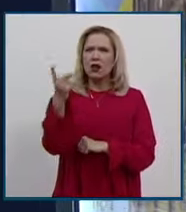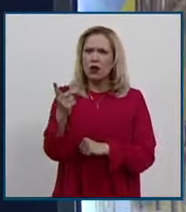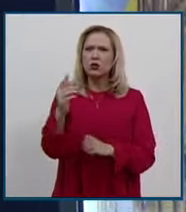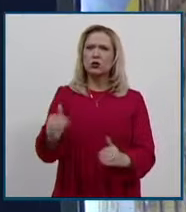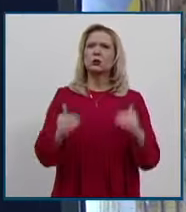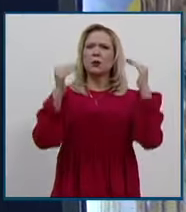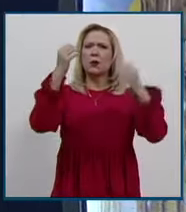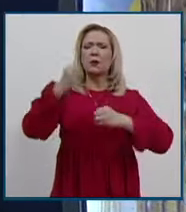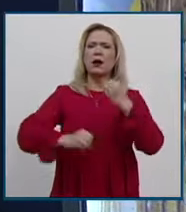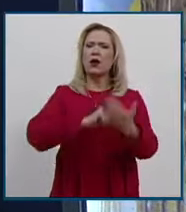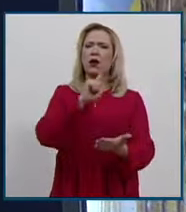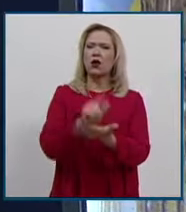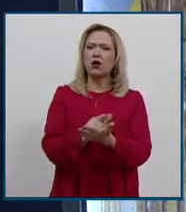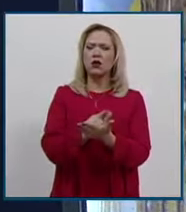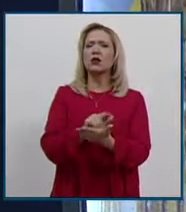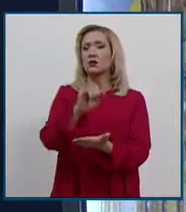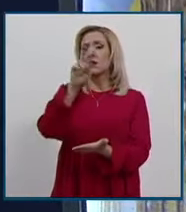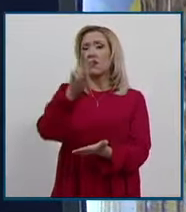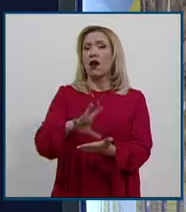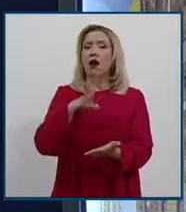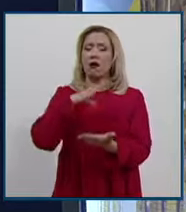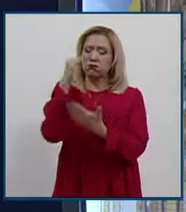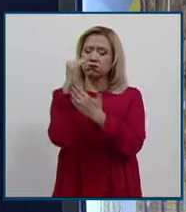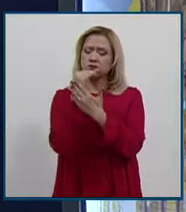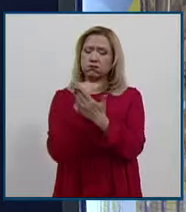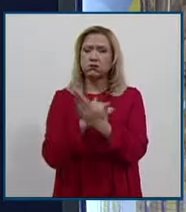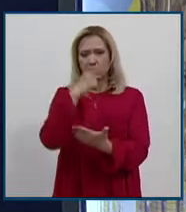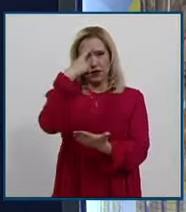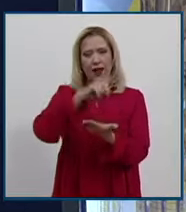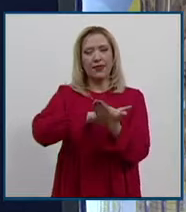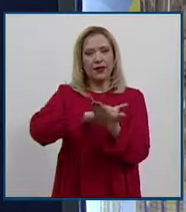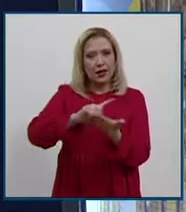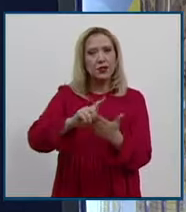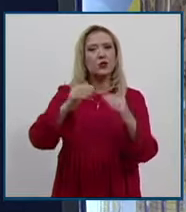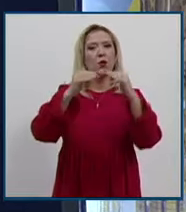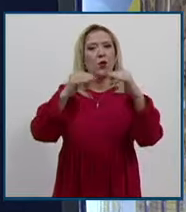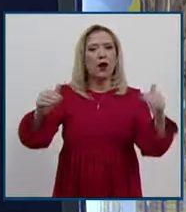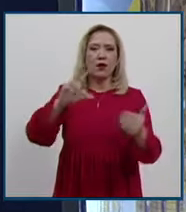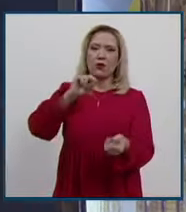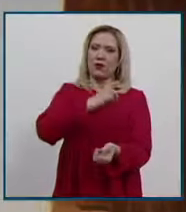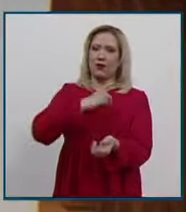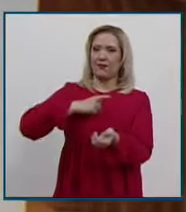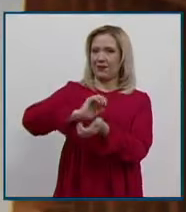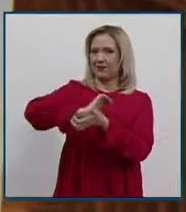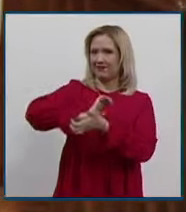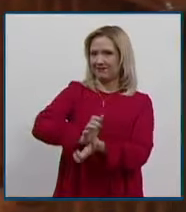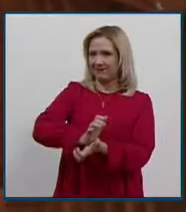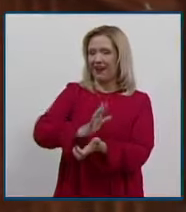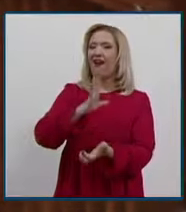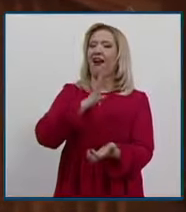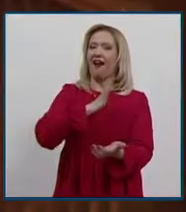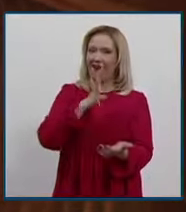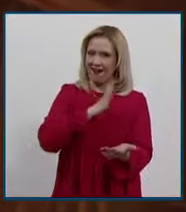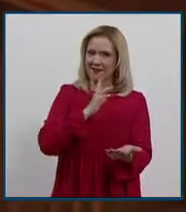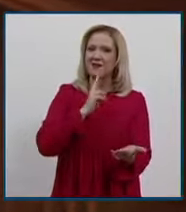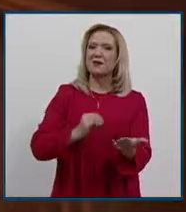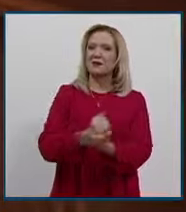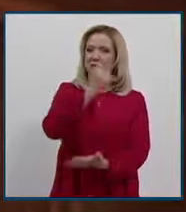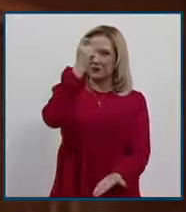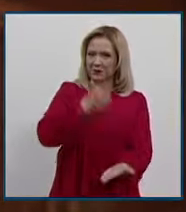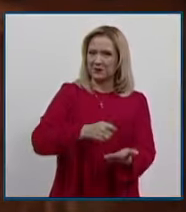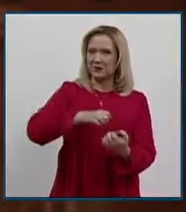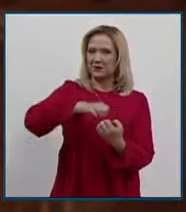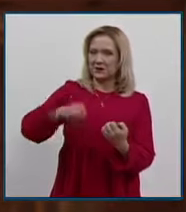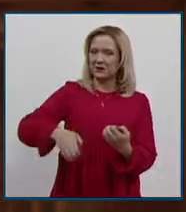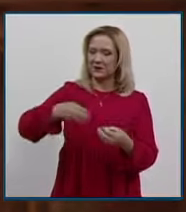suprema corte para garantizar el derecho a la igualdad y no discriminación la ministra Ana Margarita Ríos